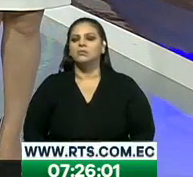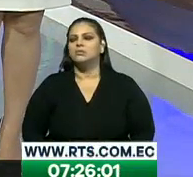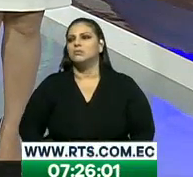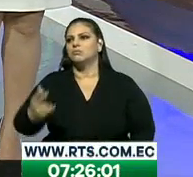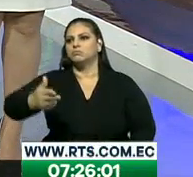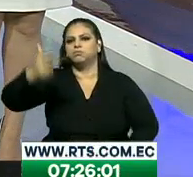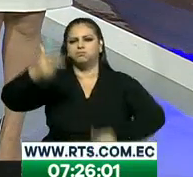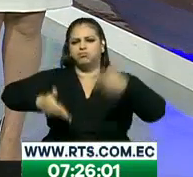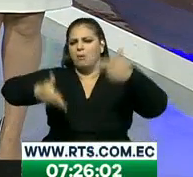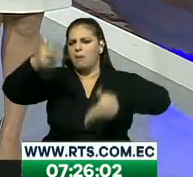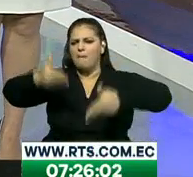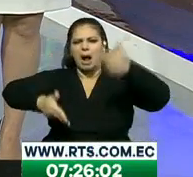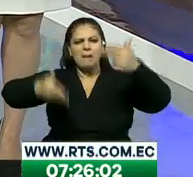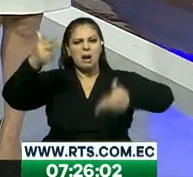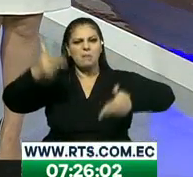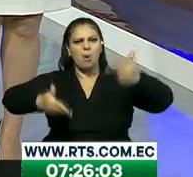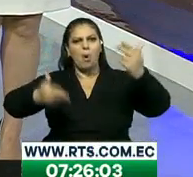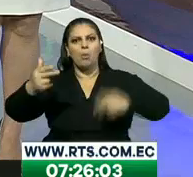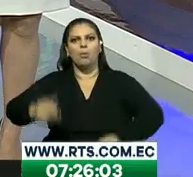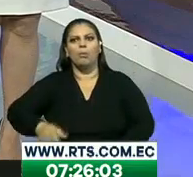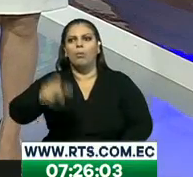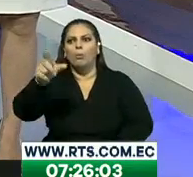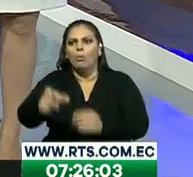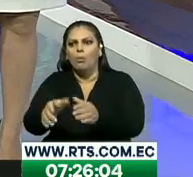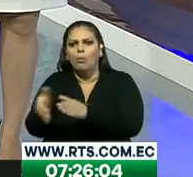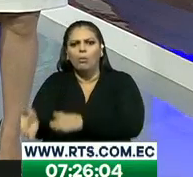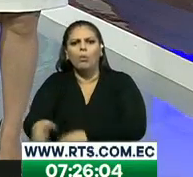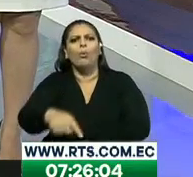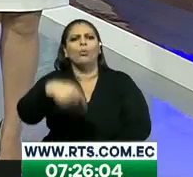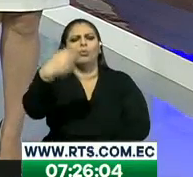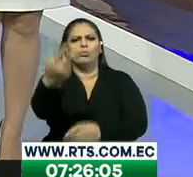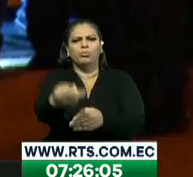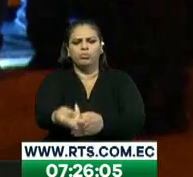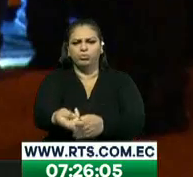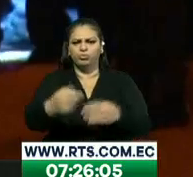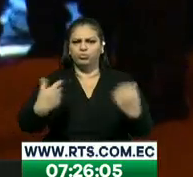Policía Nacional ya se encuentra investigando el caso.